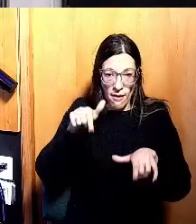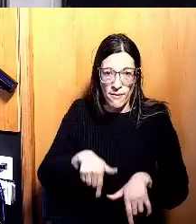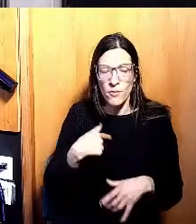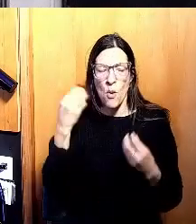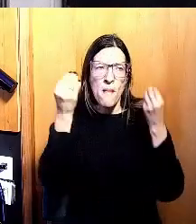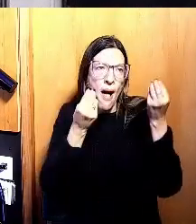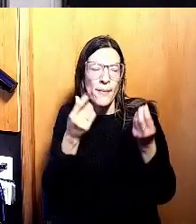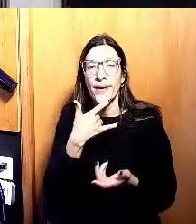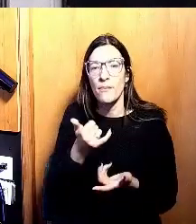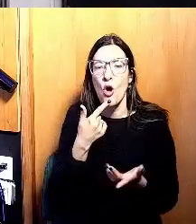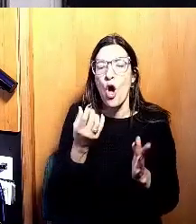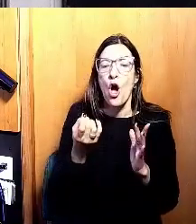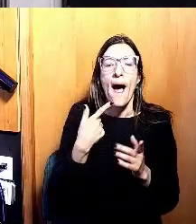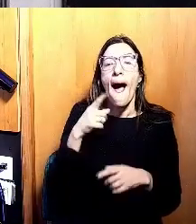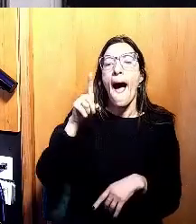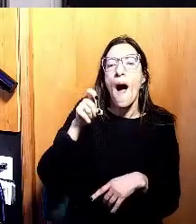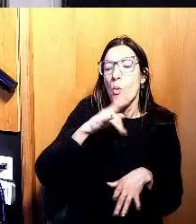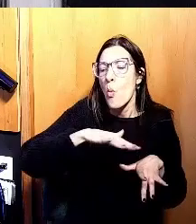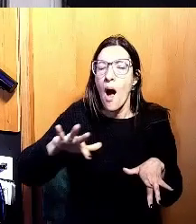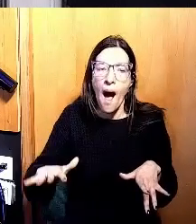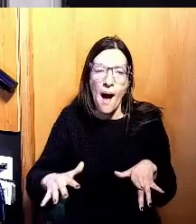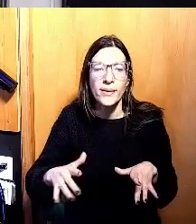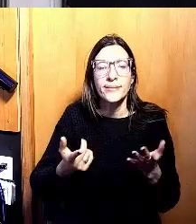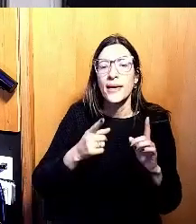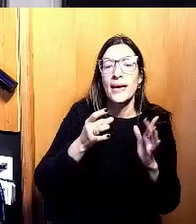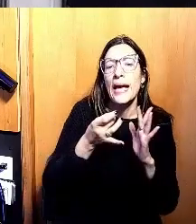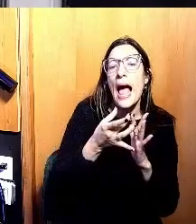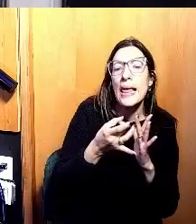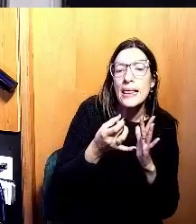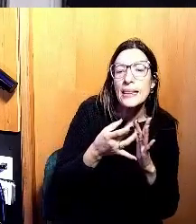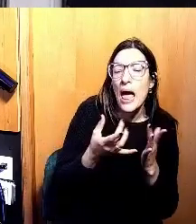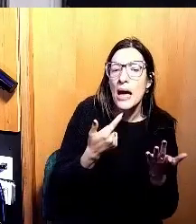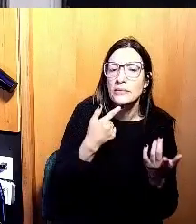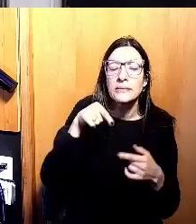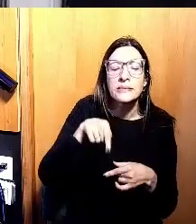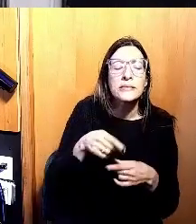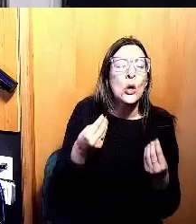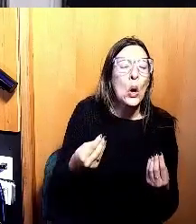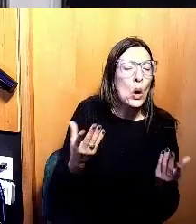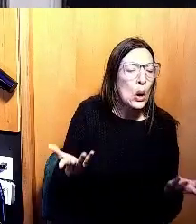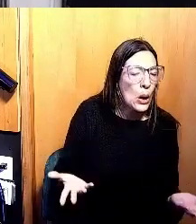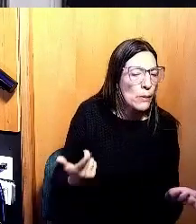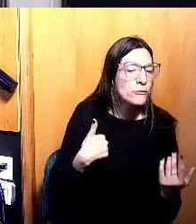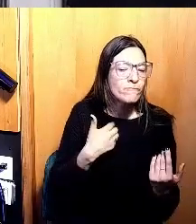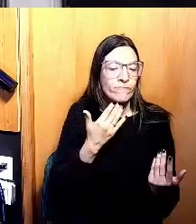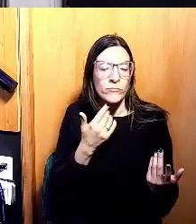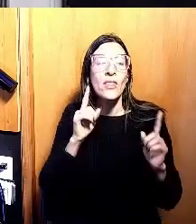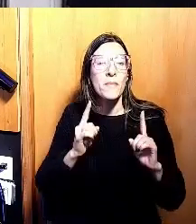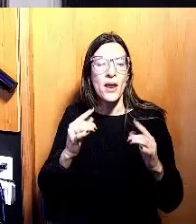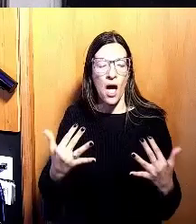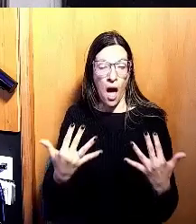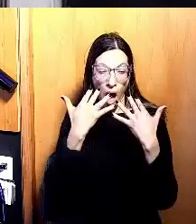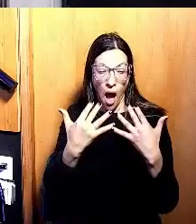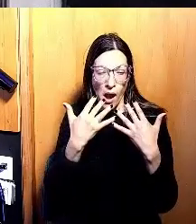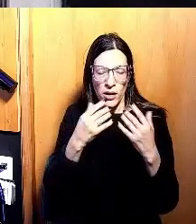mucho, como puede ser la calidad de agua, todo lo que tiene que ver con floraciones algales, también con la calidad del aire.